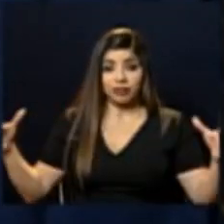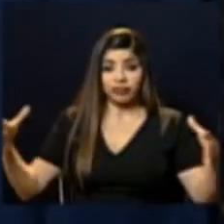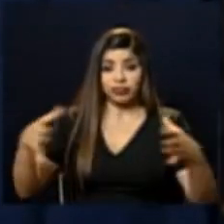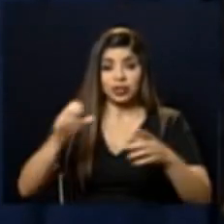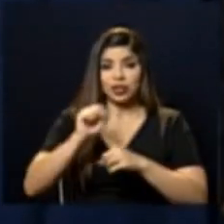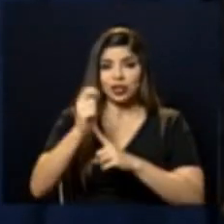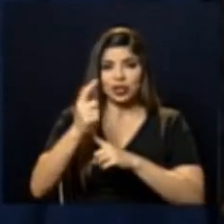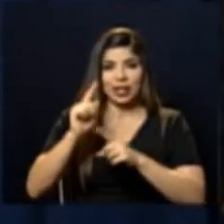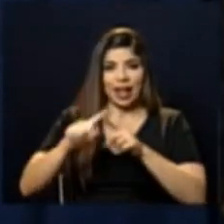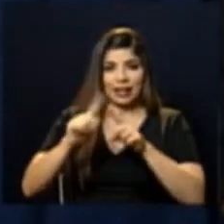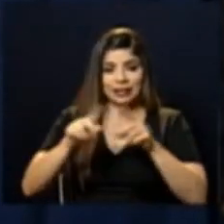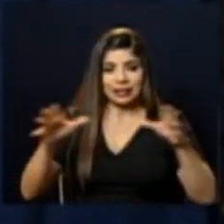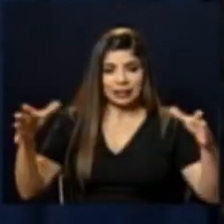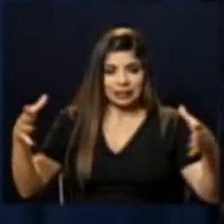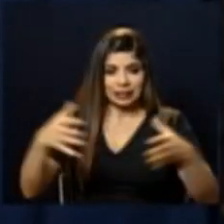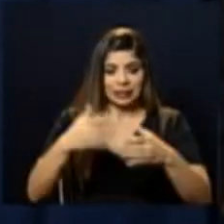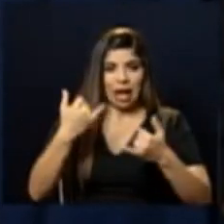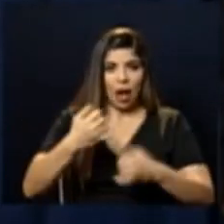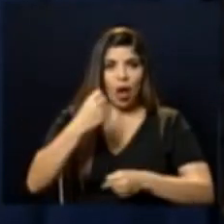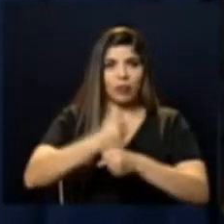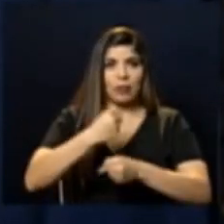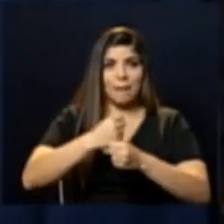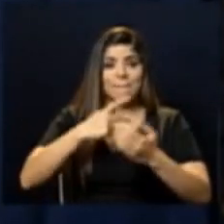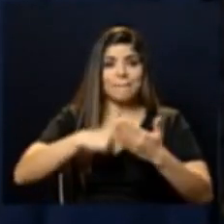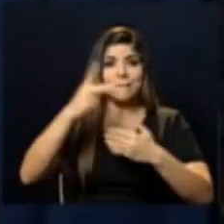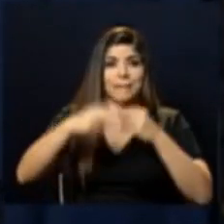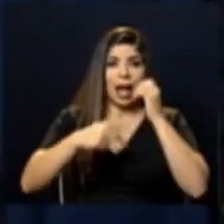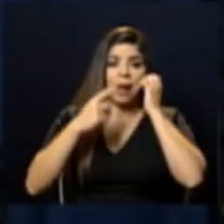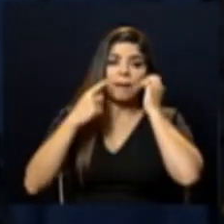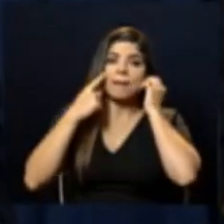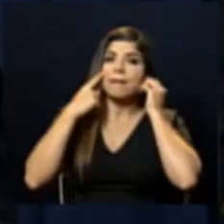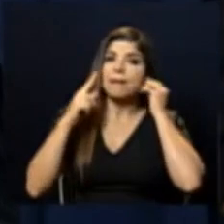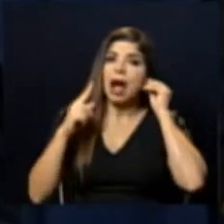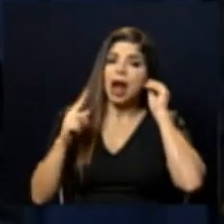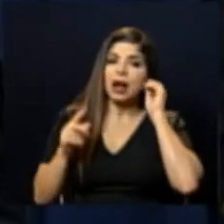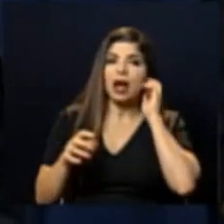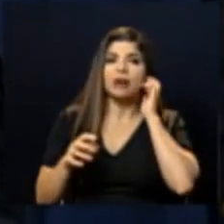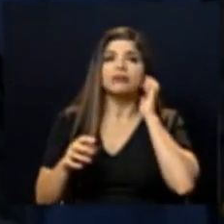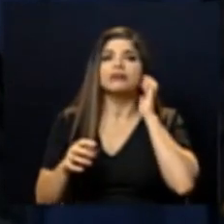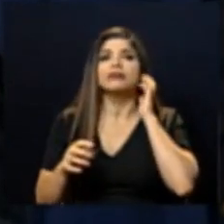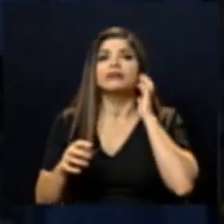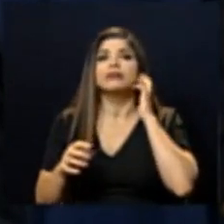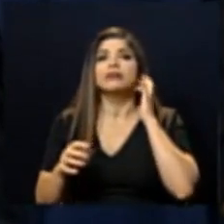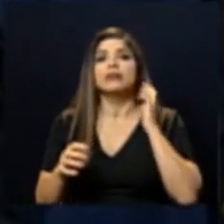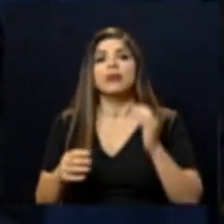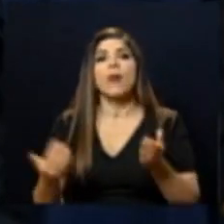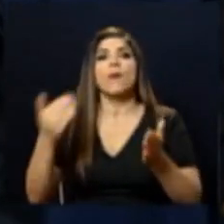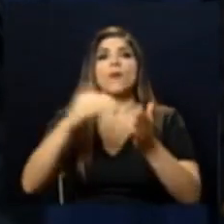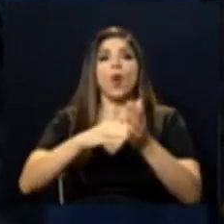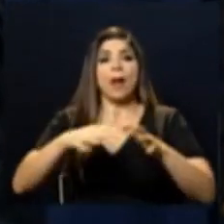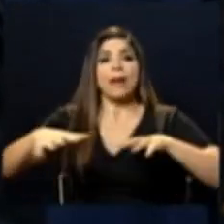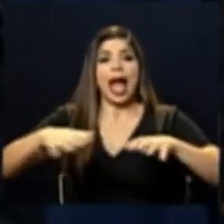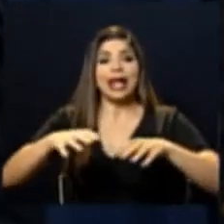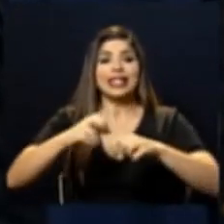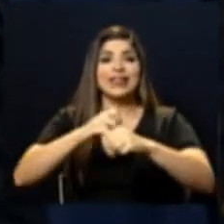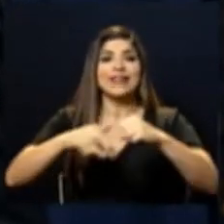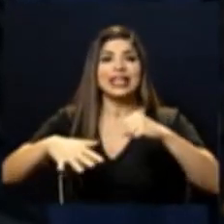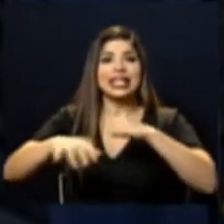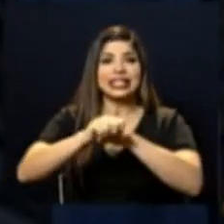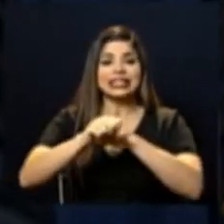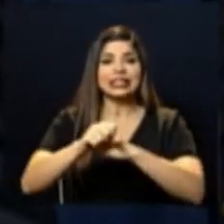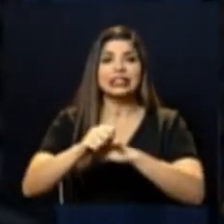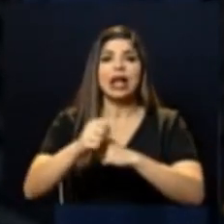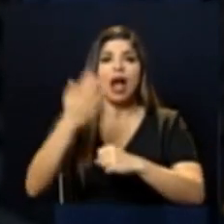sociales, se está ejecutando el plan de reactivación para la isla San Lucas con un